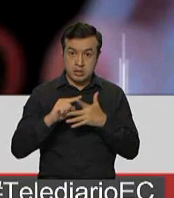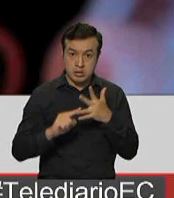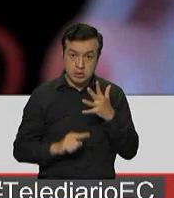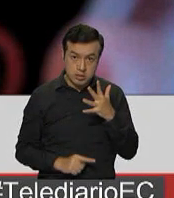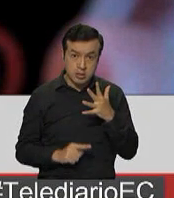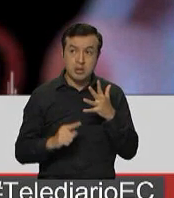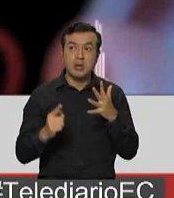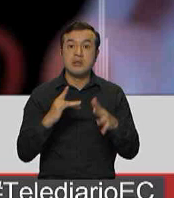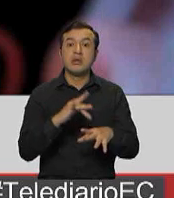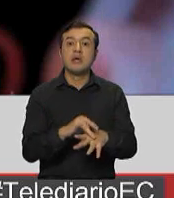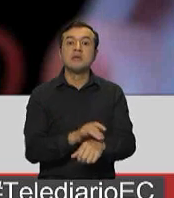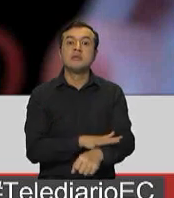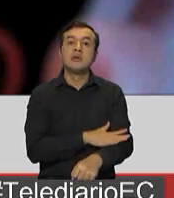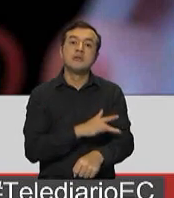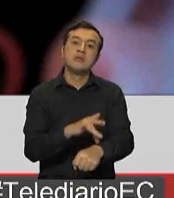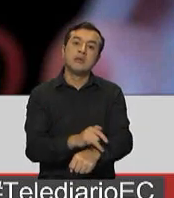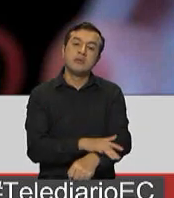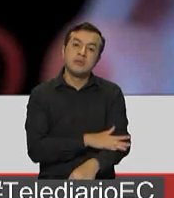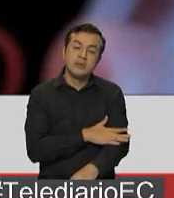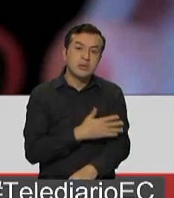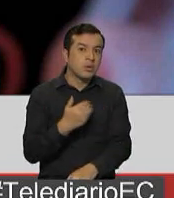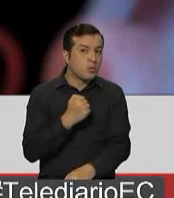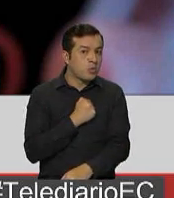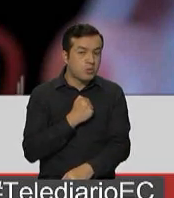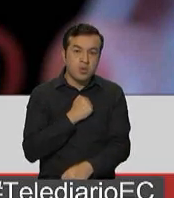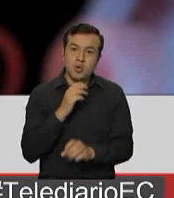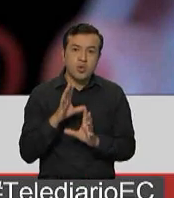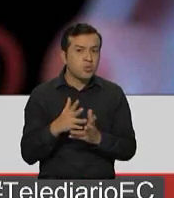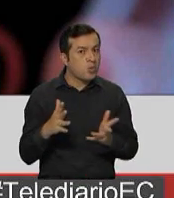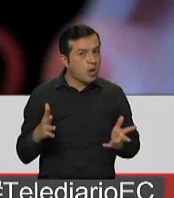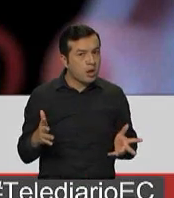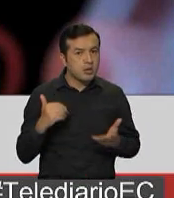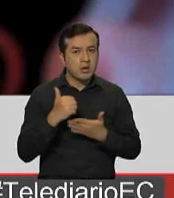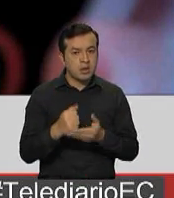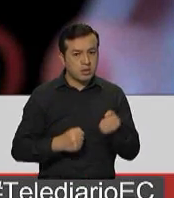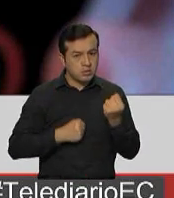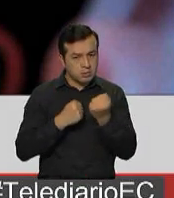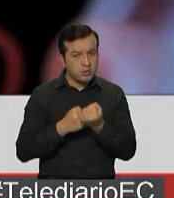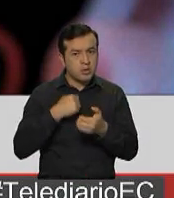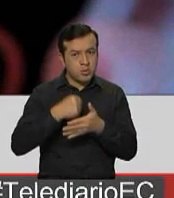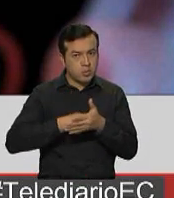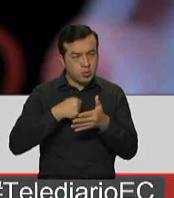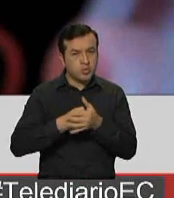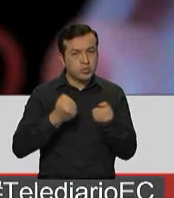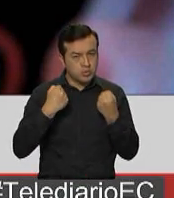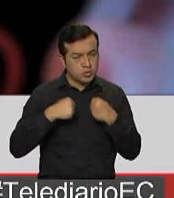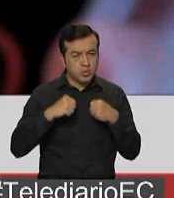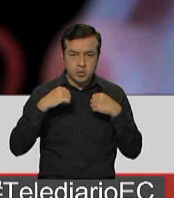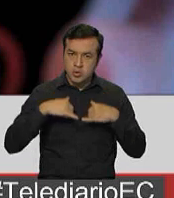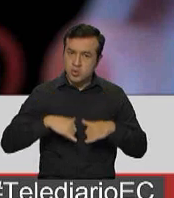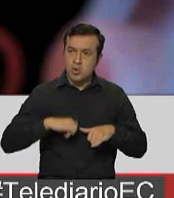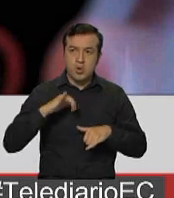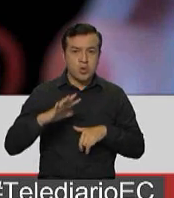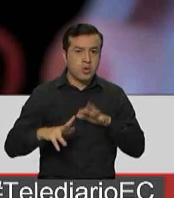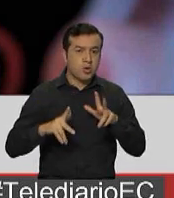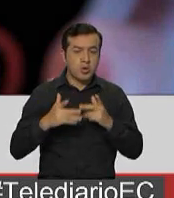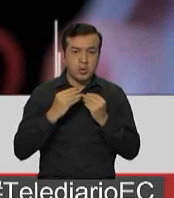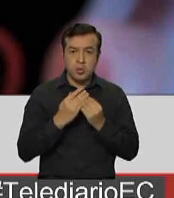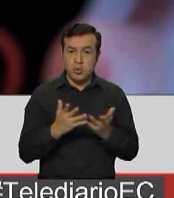una conciencia que no tiene para ayudar en la lucha contra la corrupción,